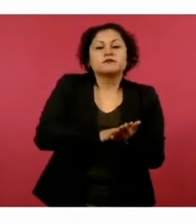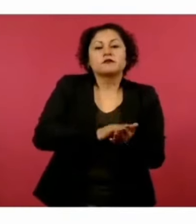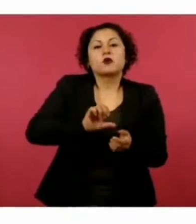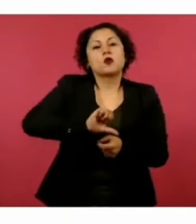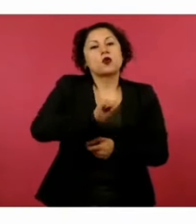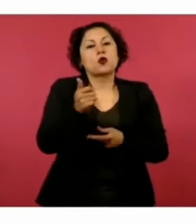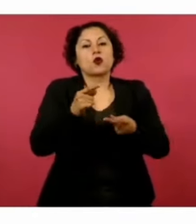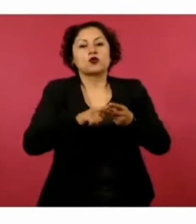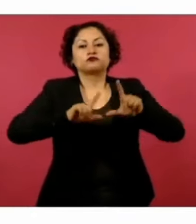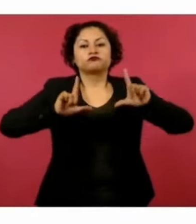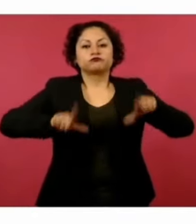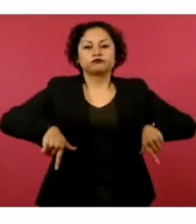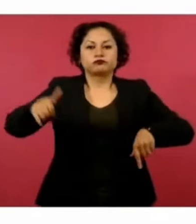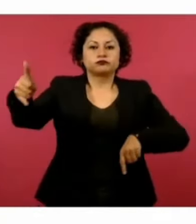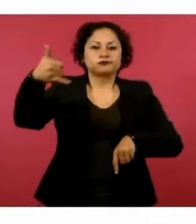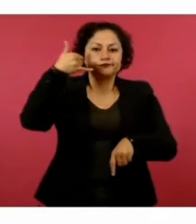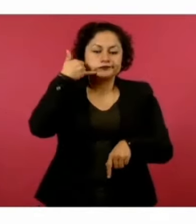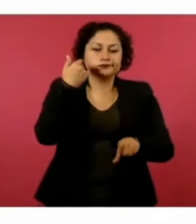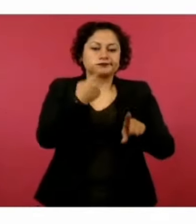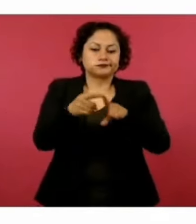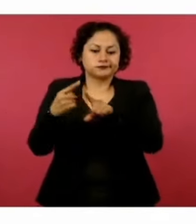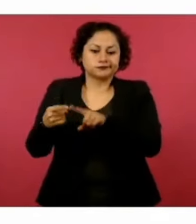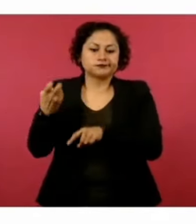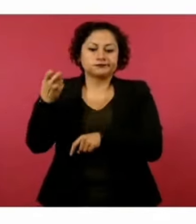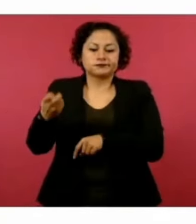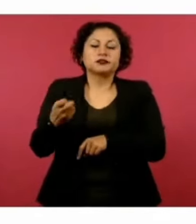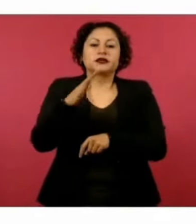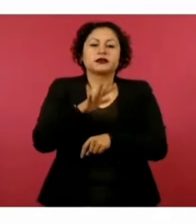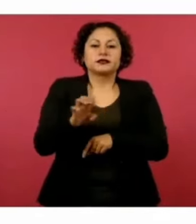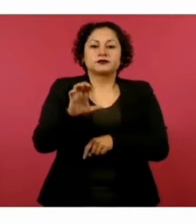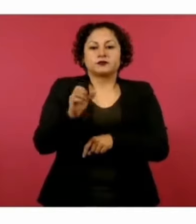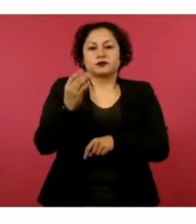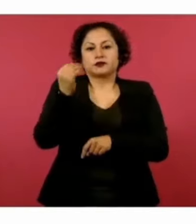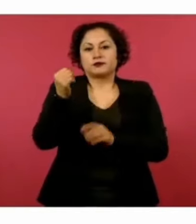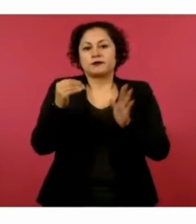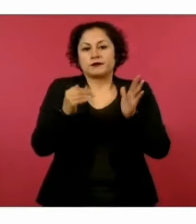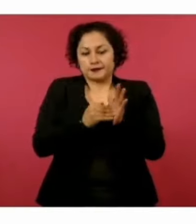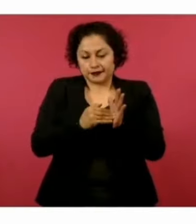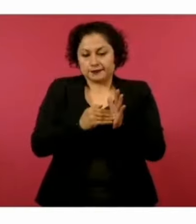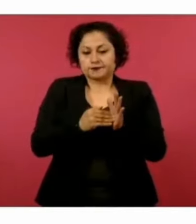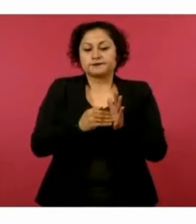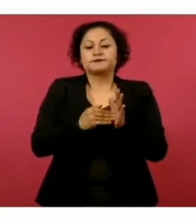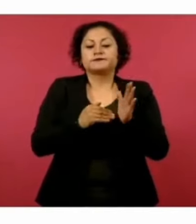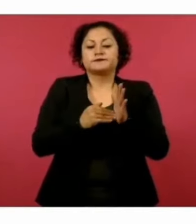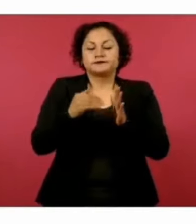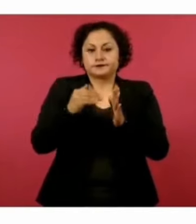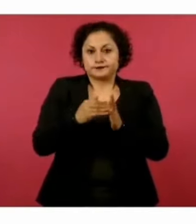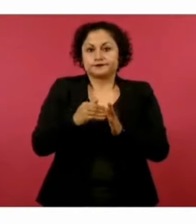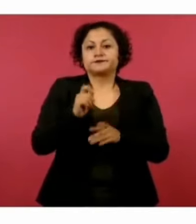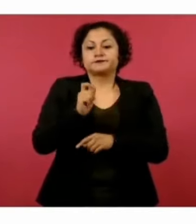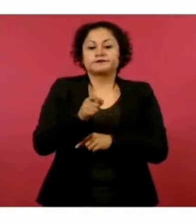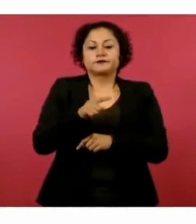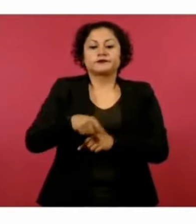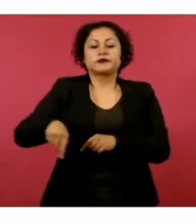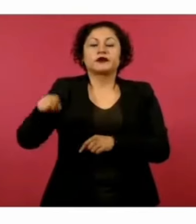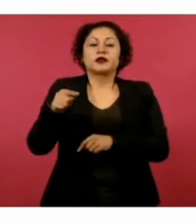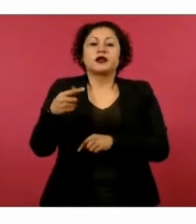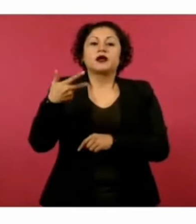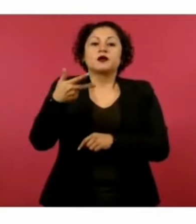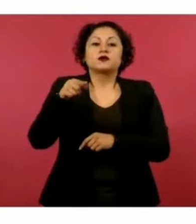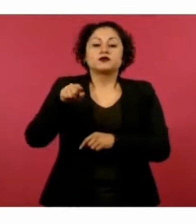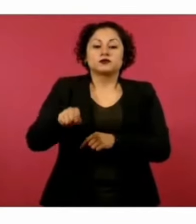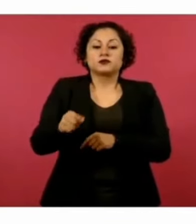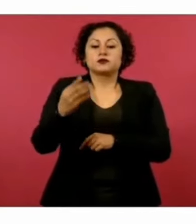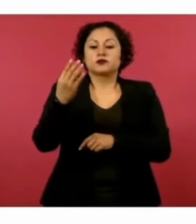eh 1 m 559000 registros y en el trabajo que hicimos con bienestar eh 8.9